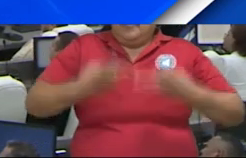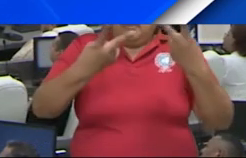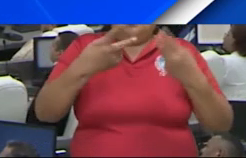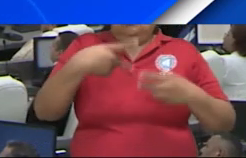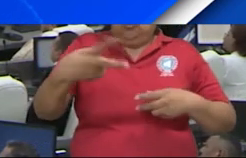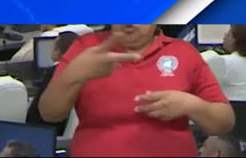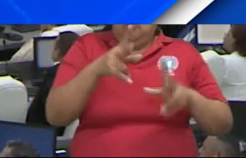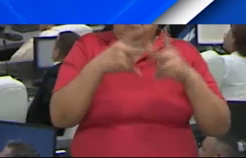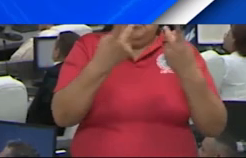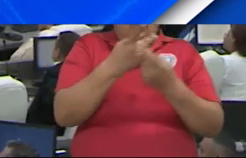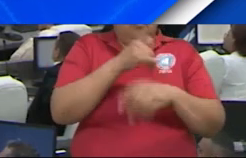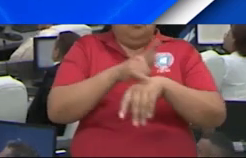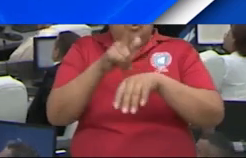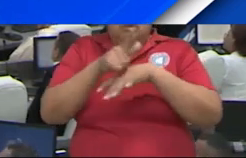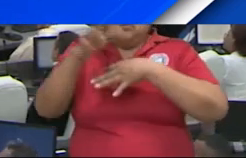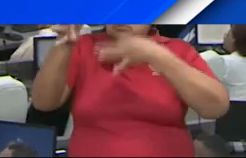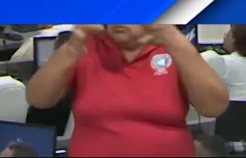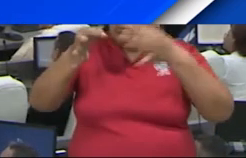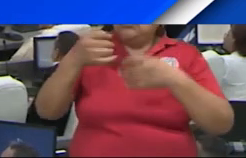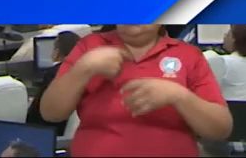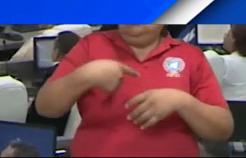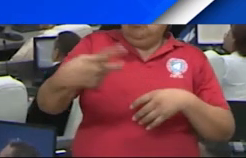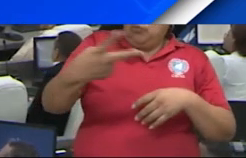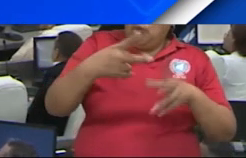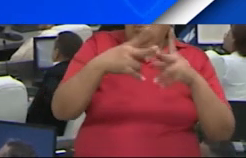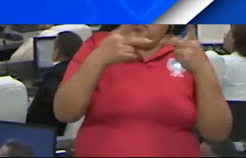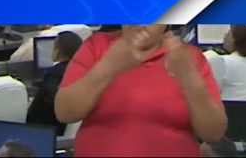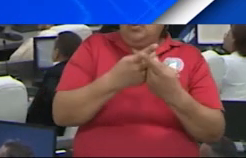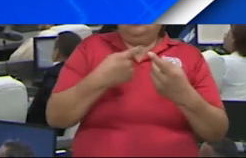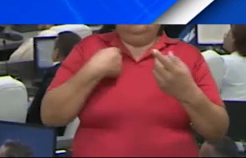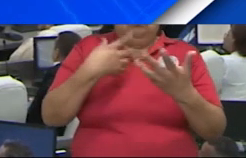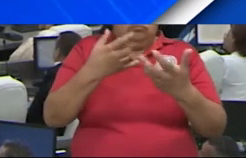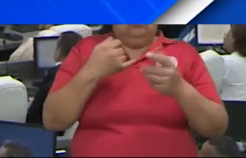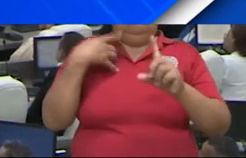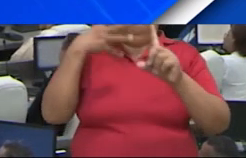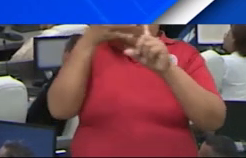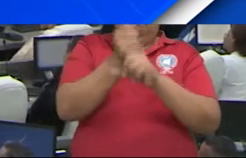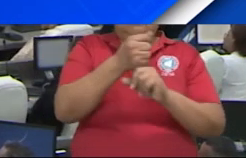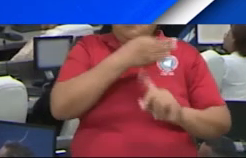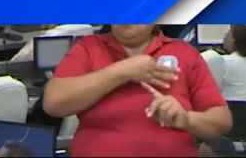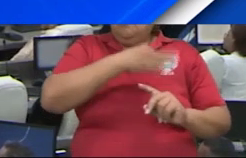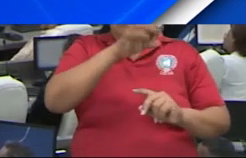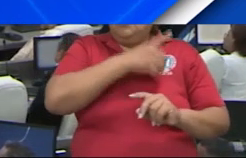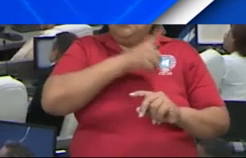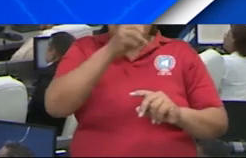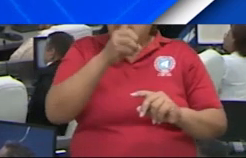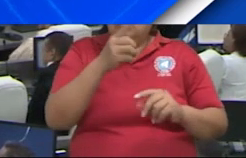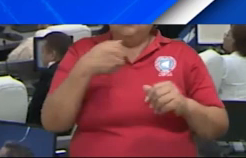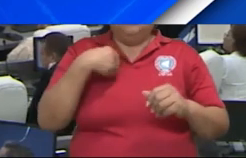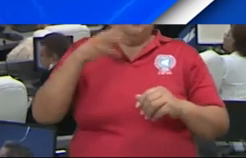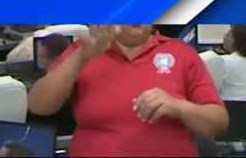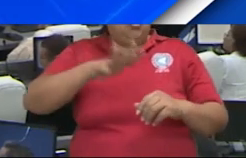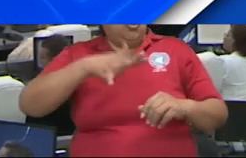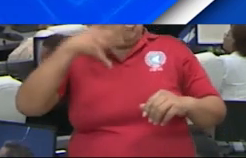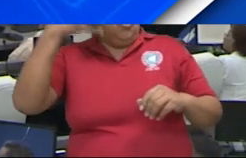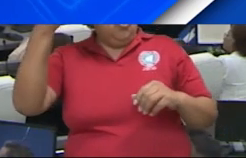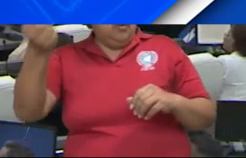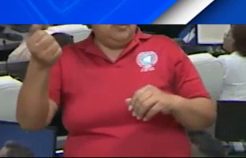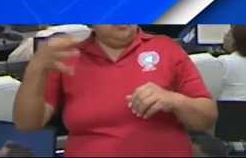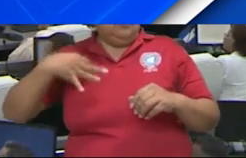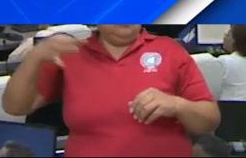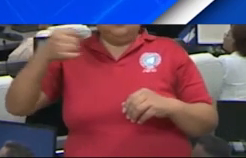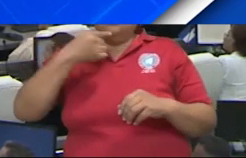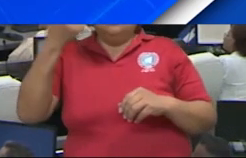justicia y buscan cumplir su fe en Dios, y otra voluntad es voluntad de los